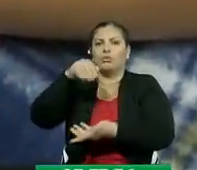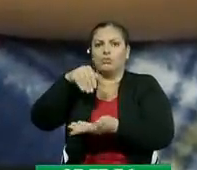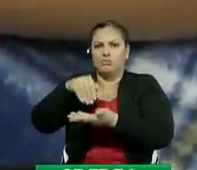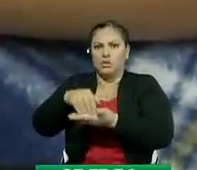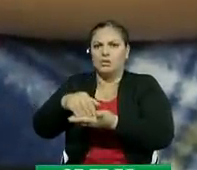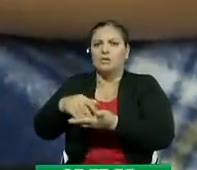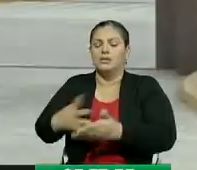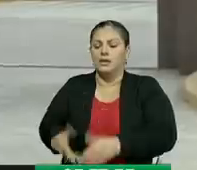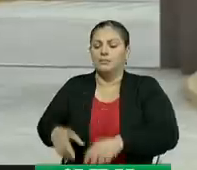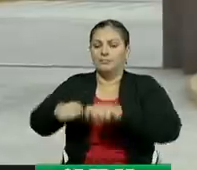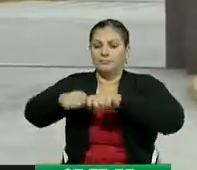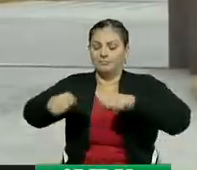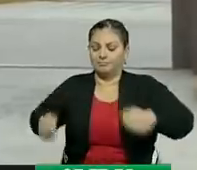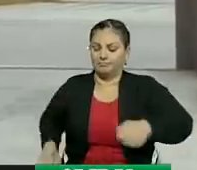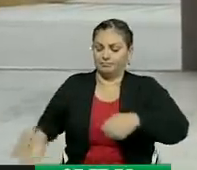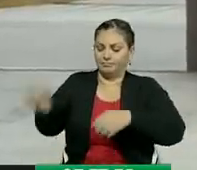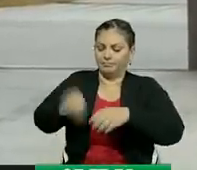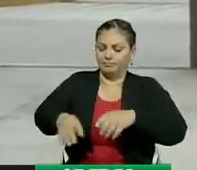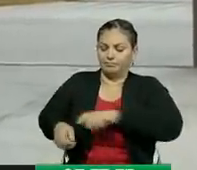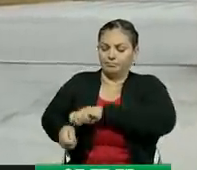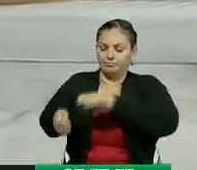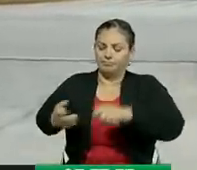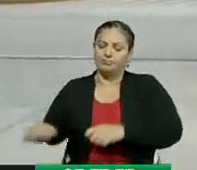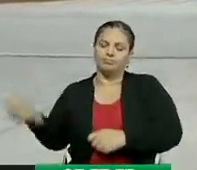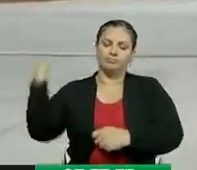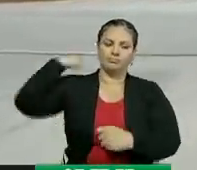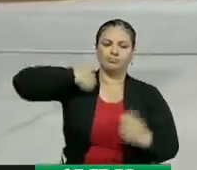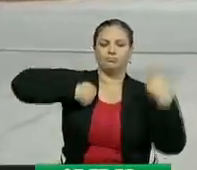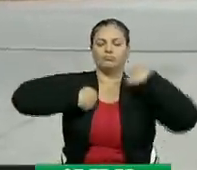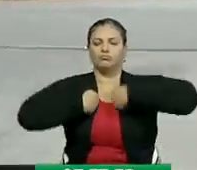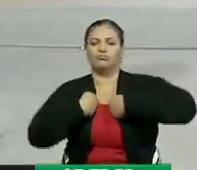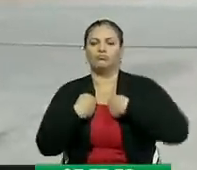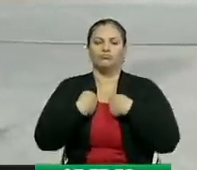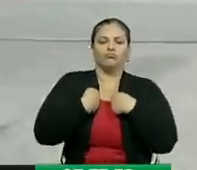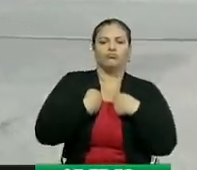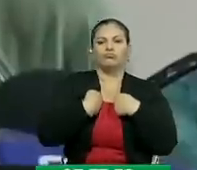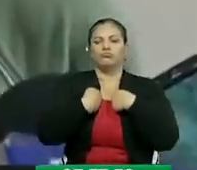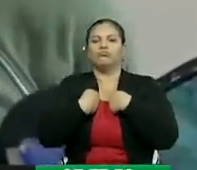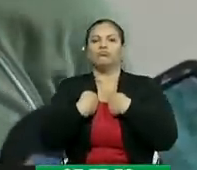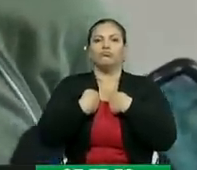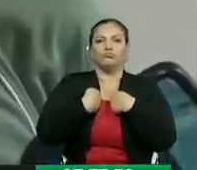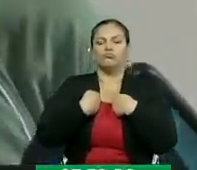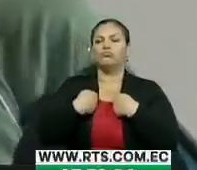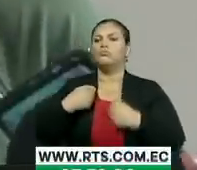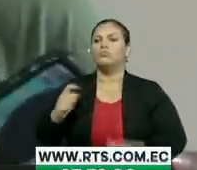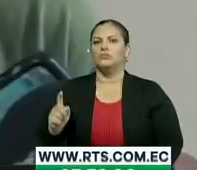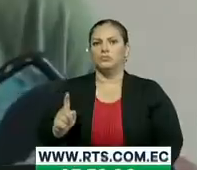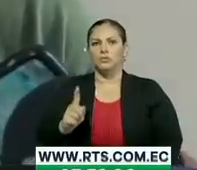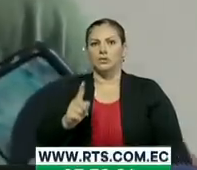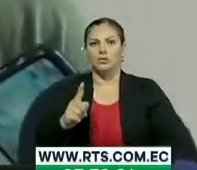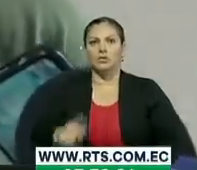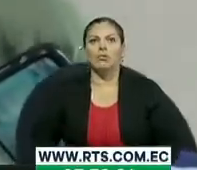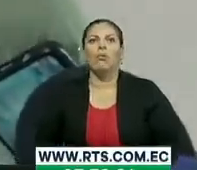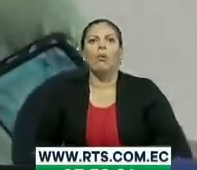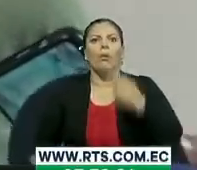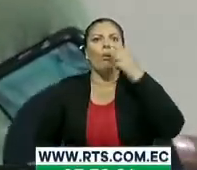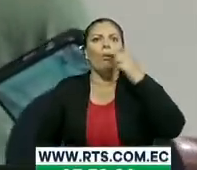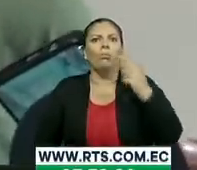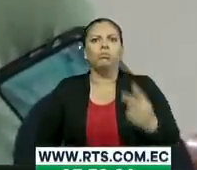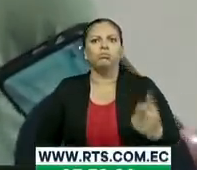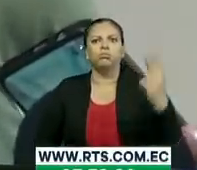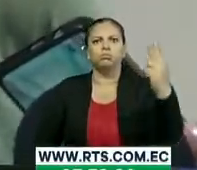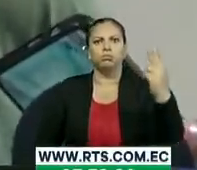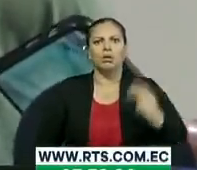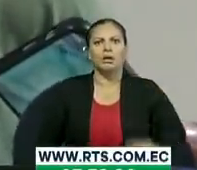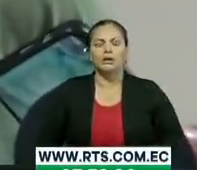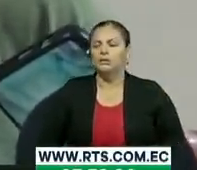ella hacía la recolección del dinero. Sí. ¿Siempre los fines de semana? Creo que no, no sé, creo que era ella ahí encargada,